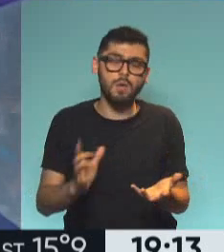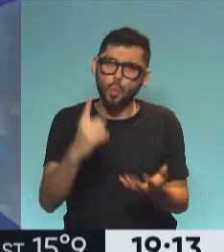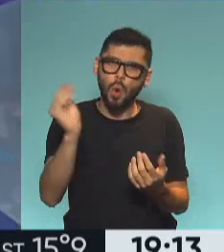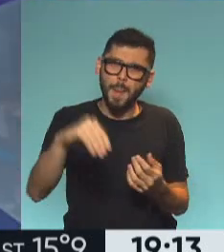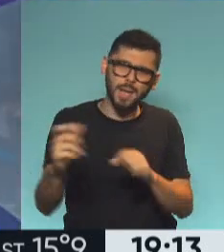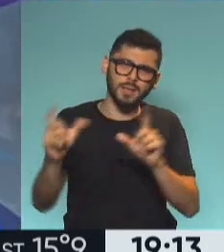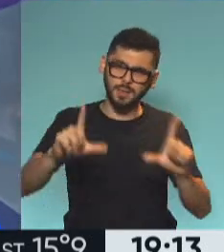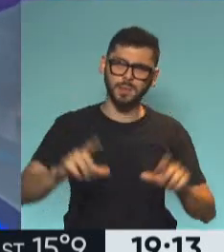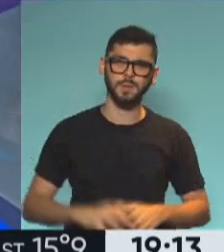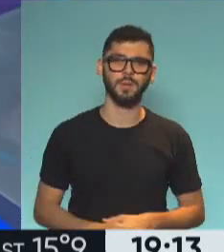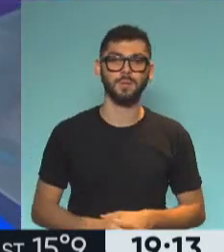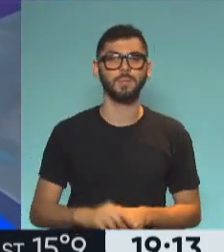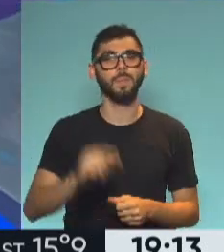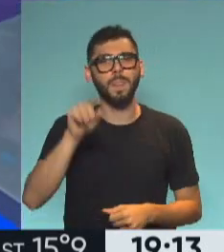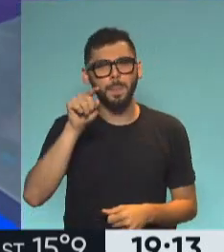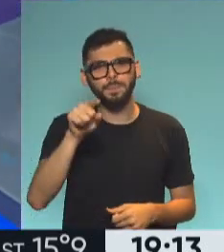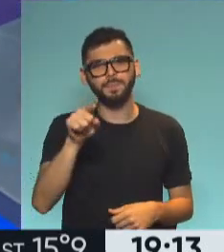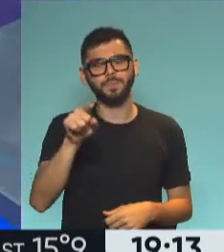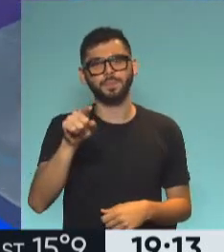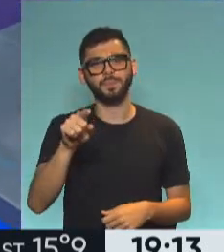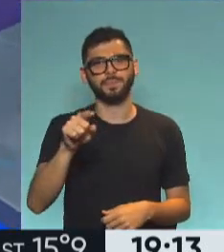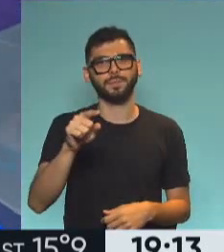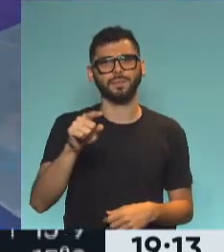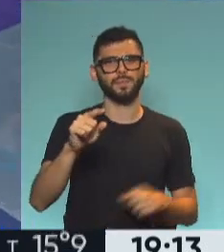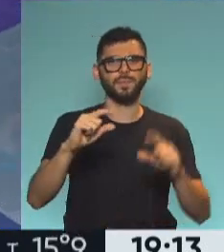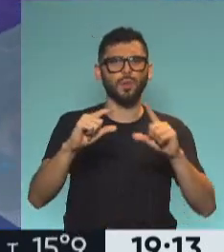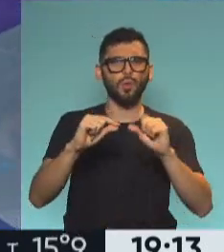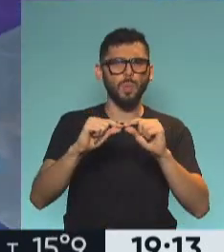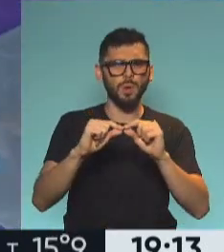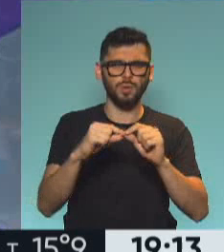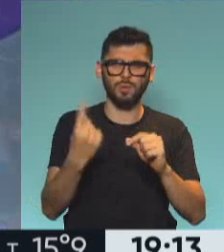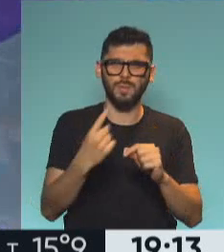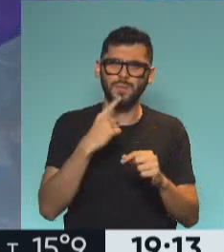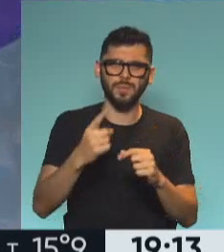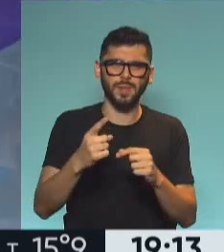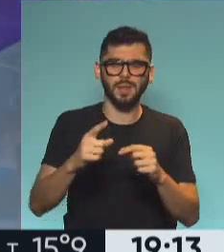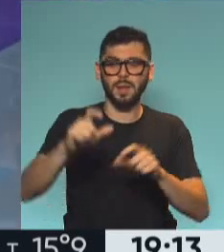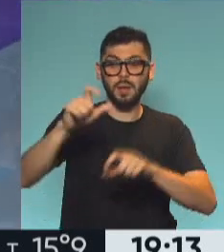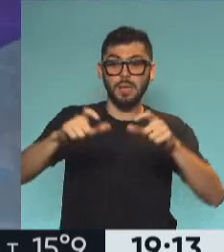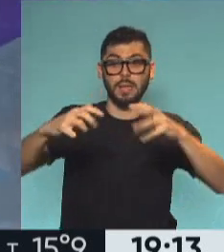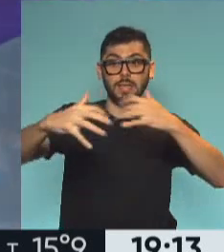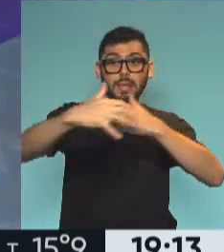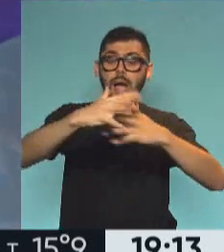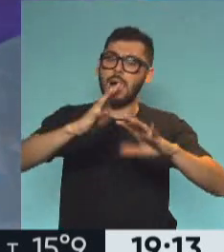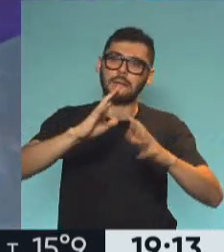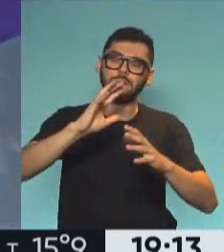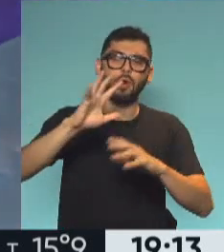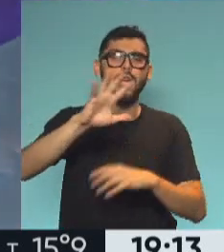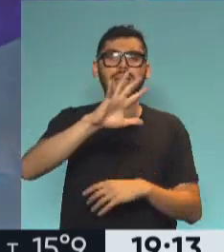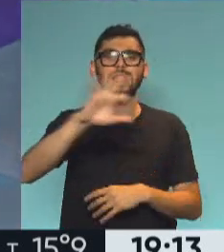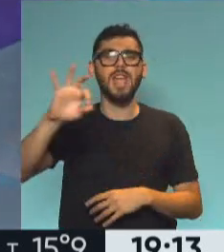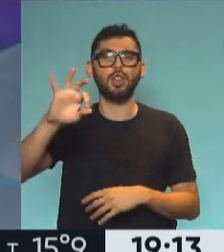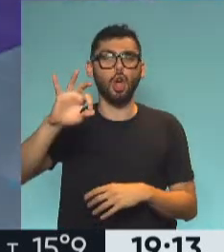más. Y esto se refiere al número que hemos puesto de 500 para limitar la circulación. ¿Sí?